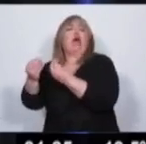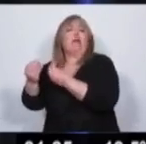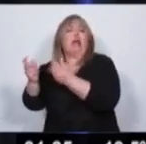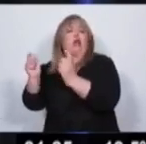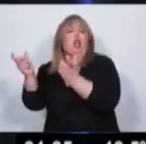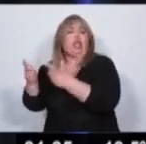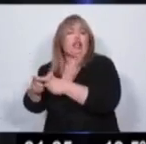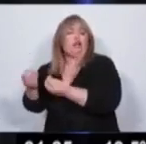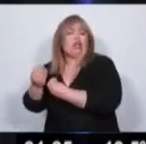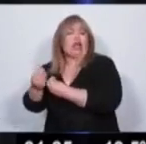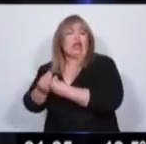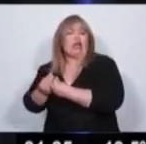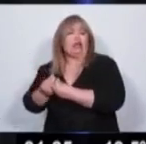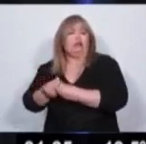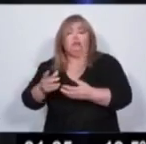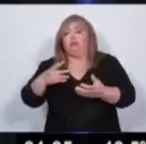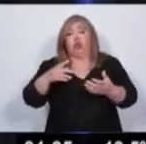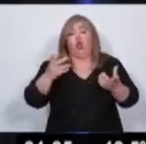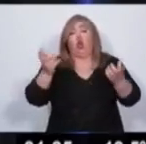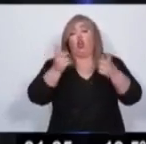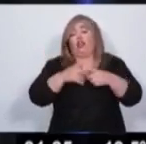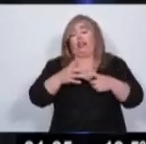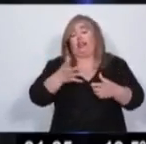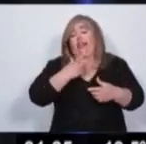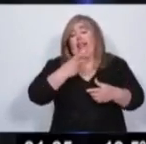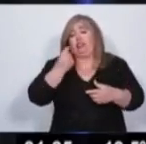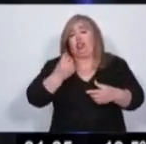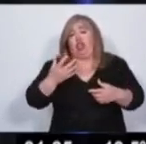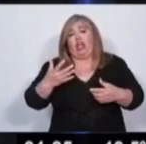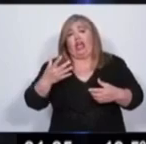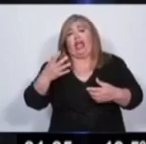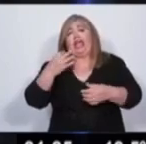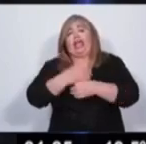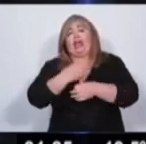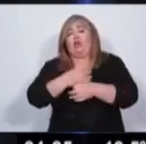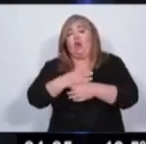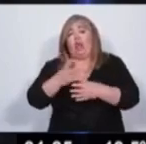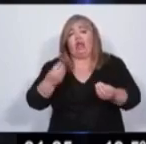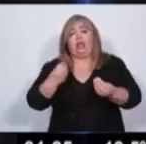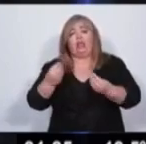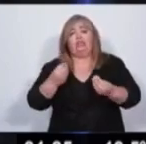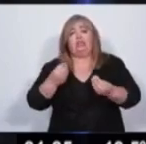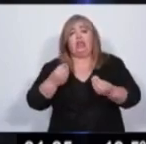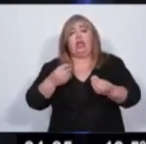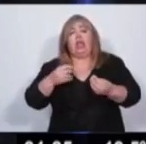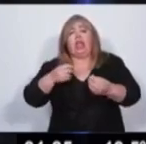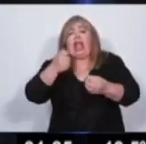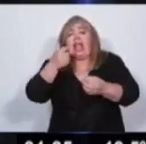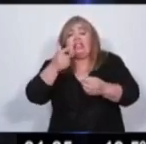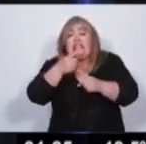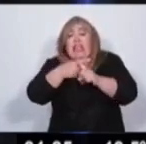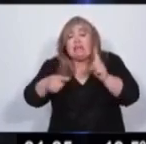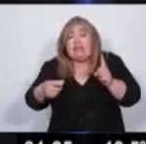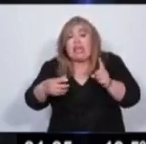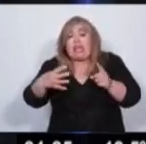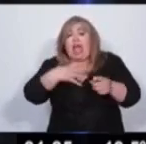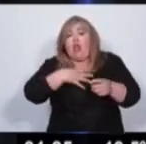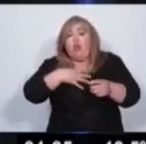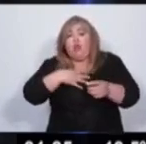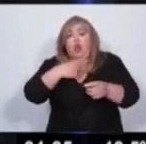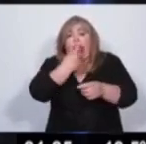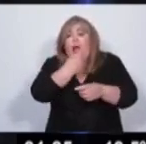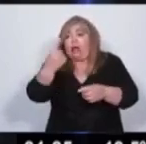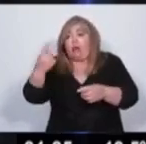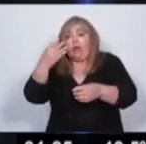que hay 55 escuelas que tienen casi la mitad de sus estudiantes en riesgo de que de abandonar la escuela